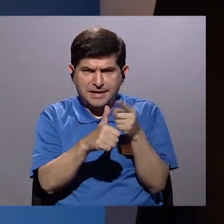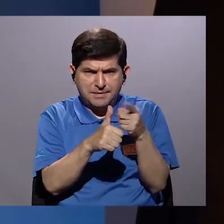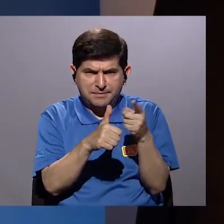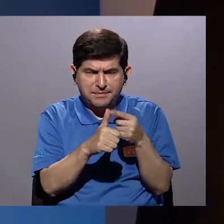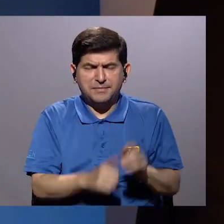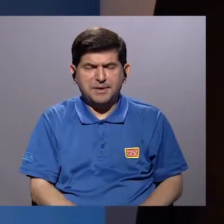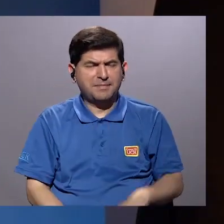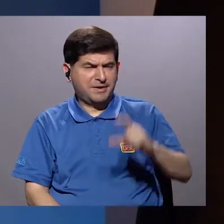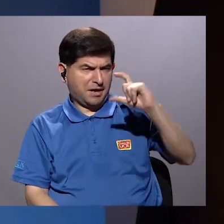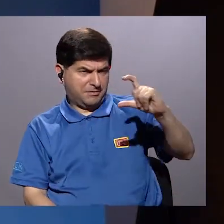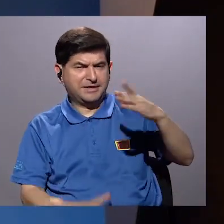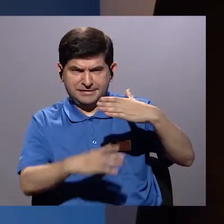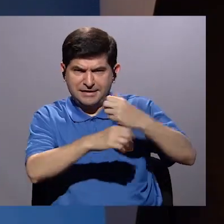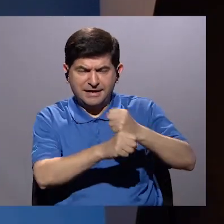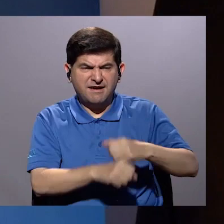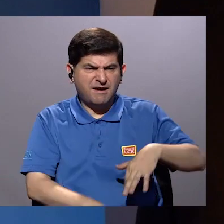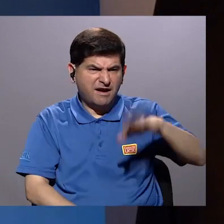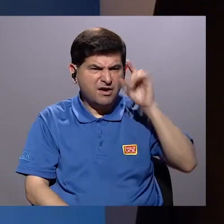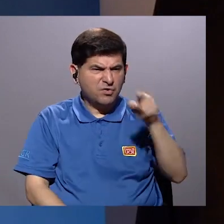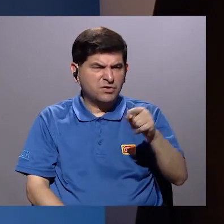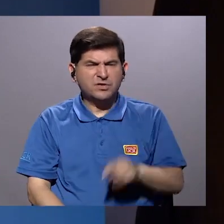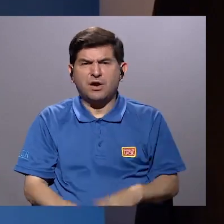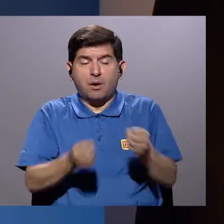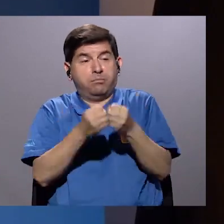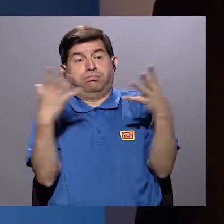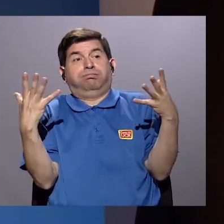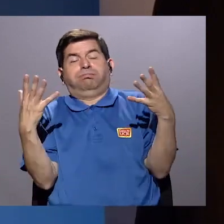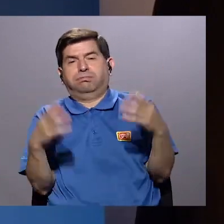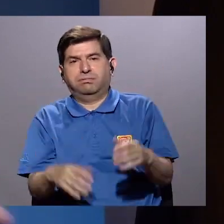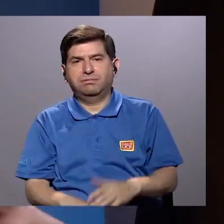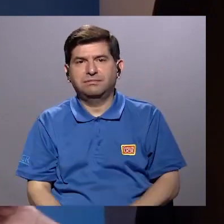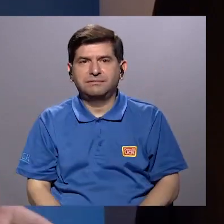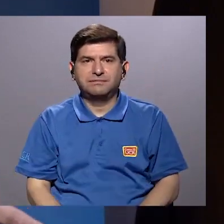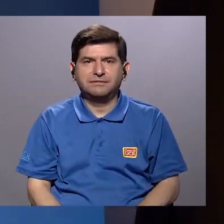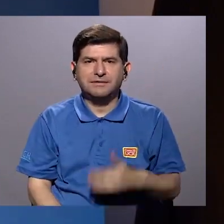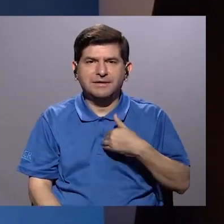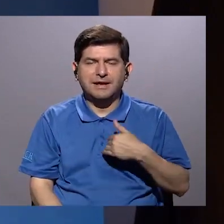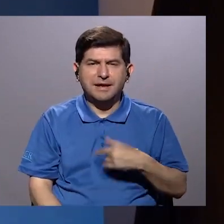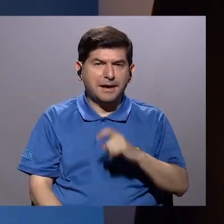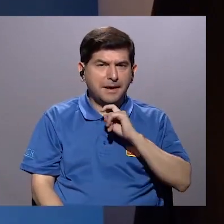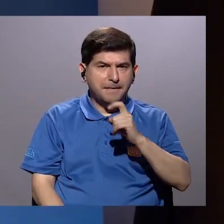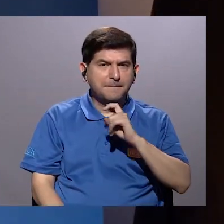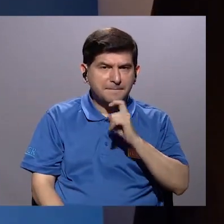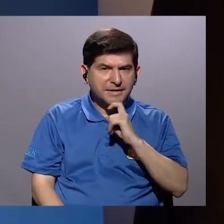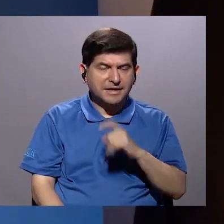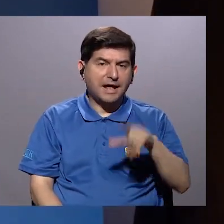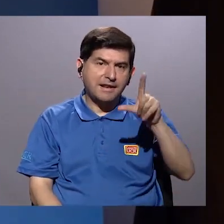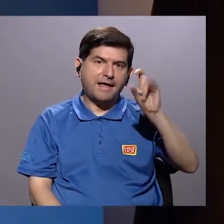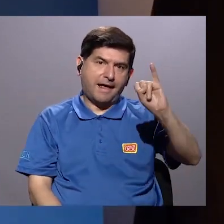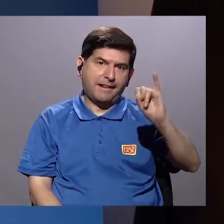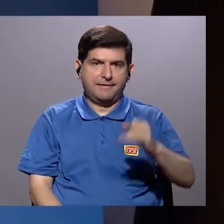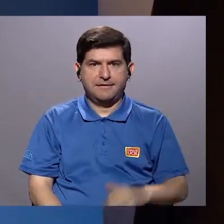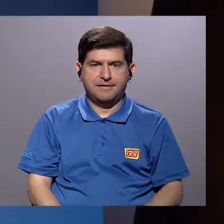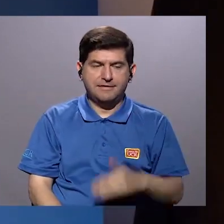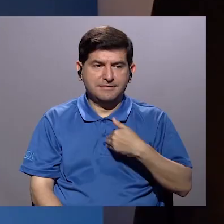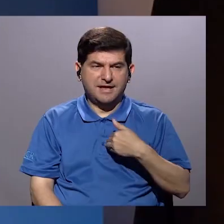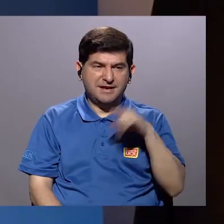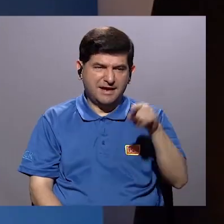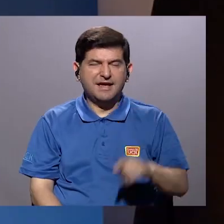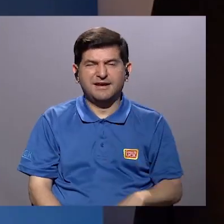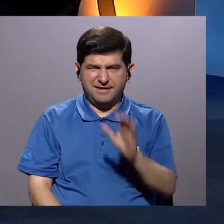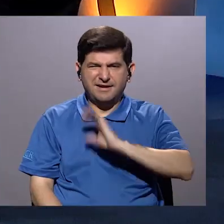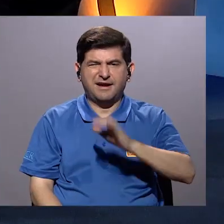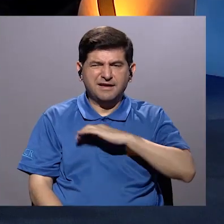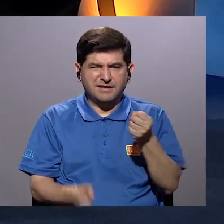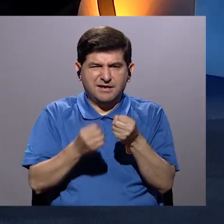versión de la batería, se encontró que esa era muy explosiva porque tenía un metal litio que tenía esa tendencia a explotar, ¿verdad?